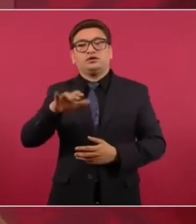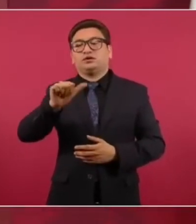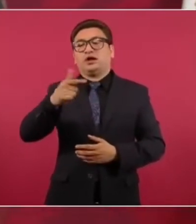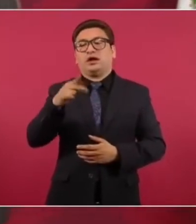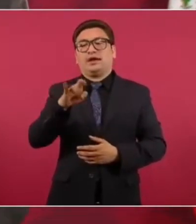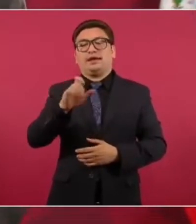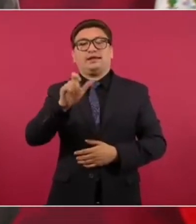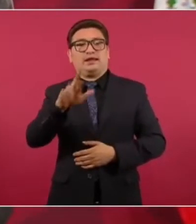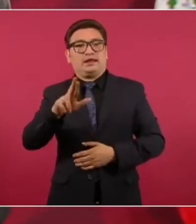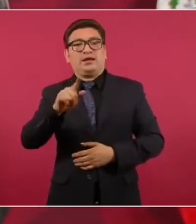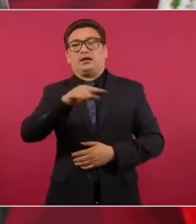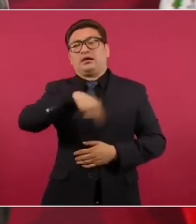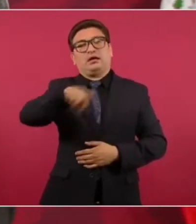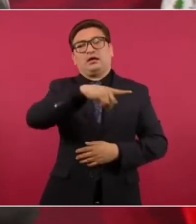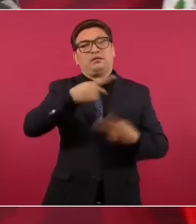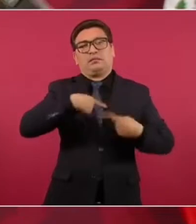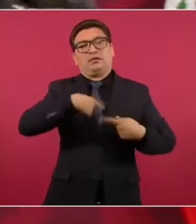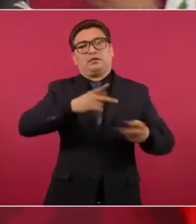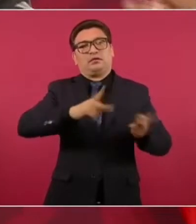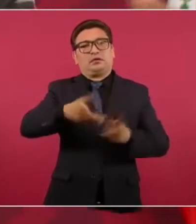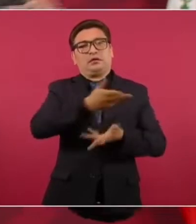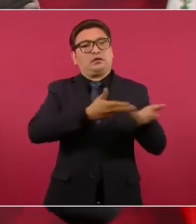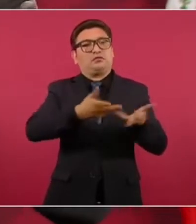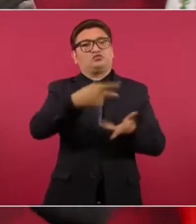Aguilar Camín, ¿no?